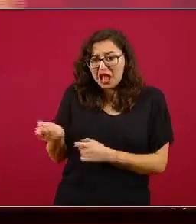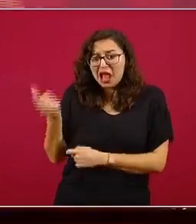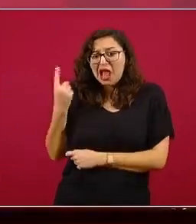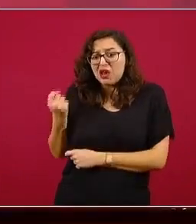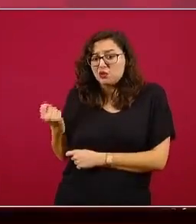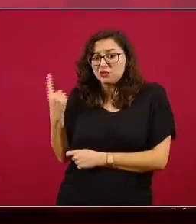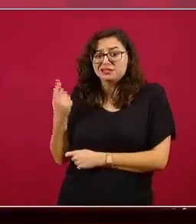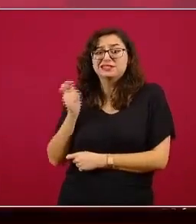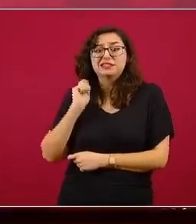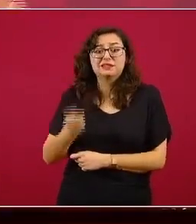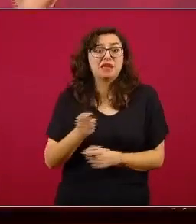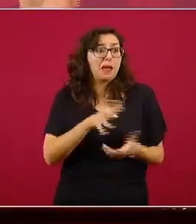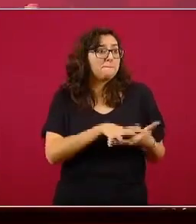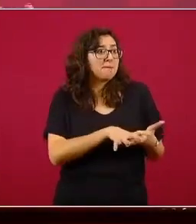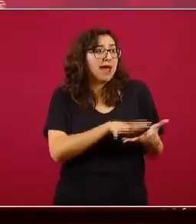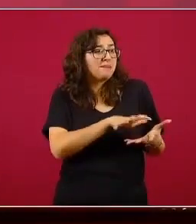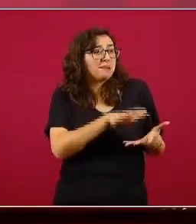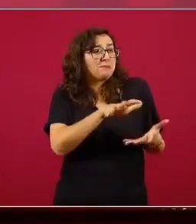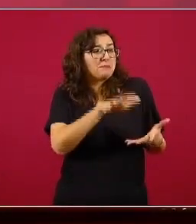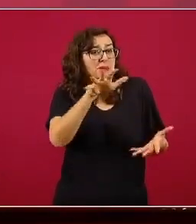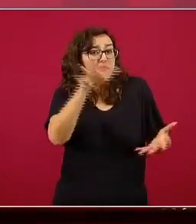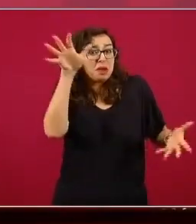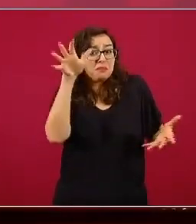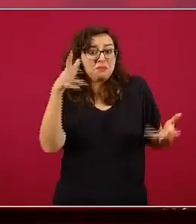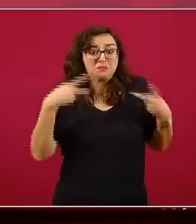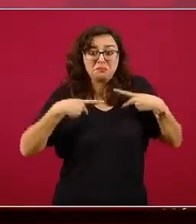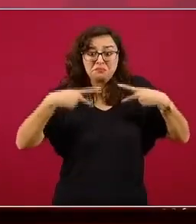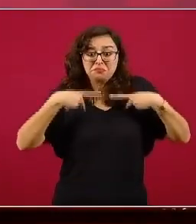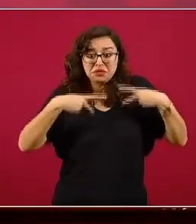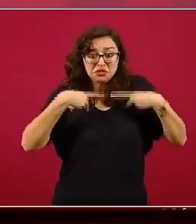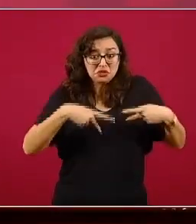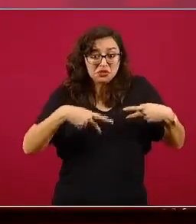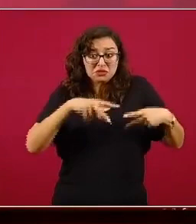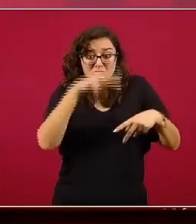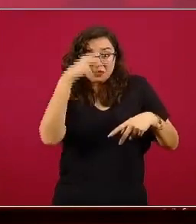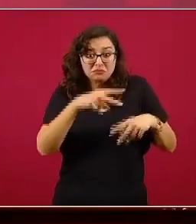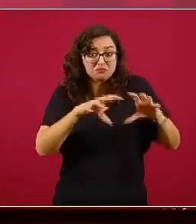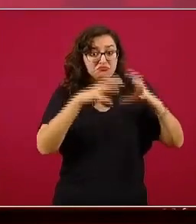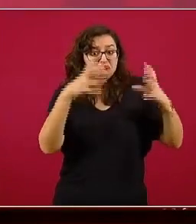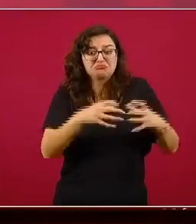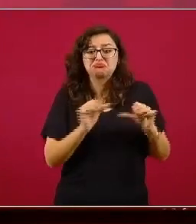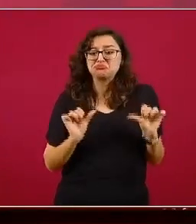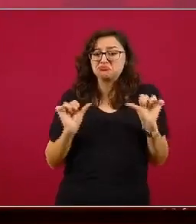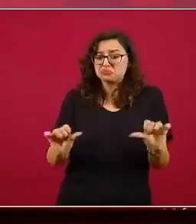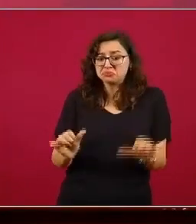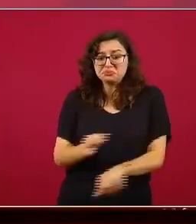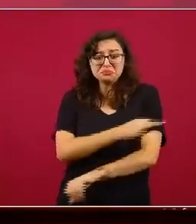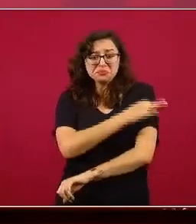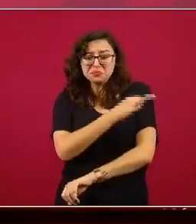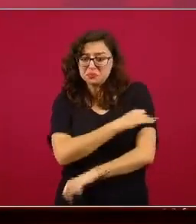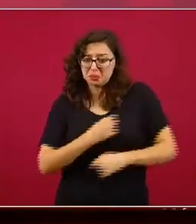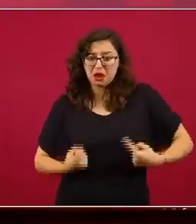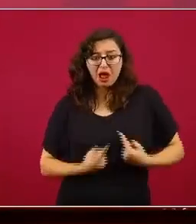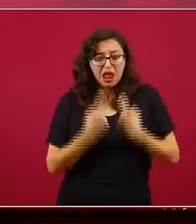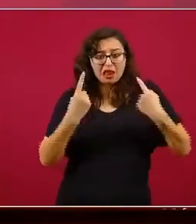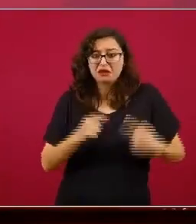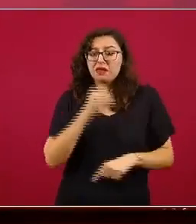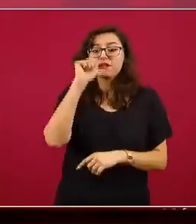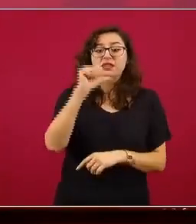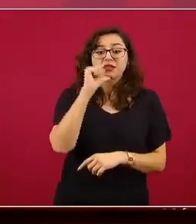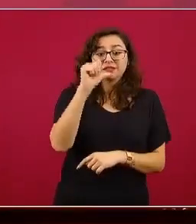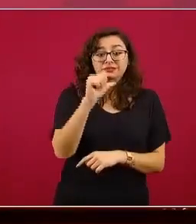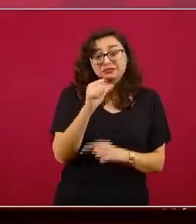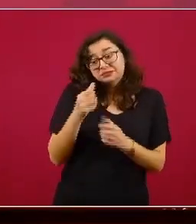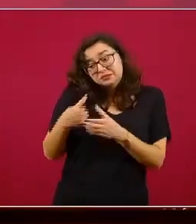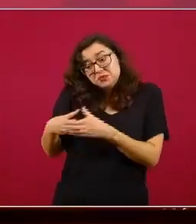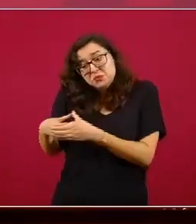la enorme mayoría de personas en México y en el mundo van a poder utilizar esta vacuna. Las personas, que